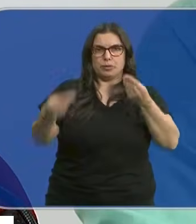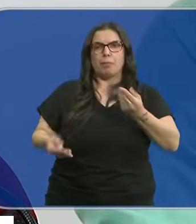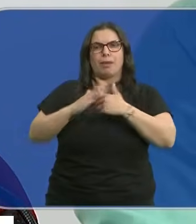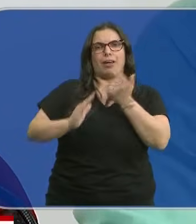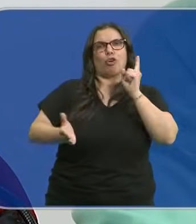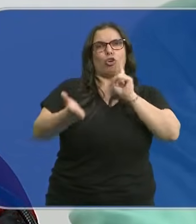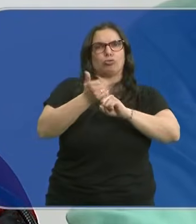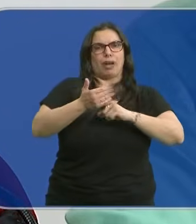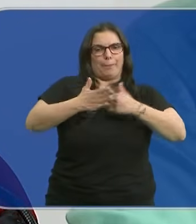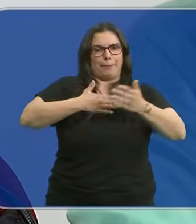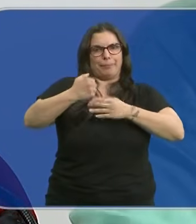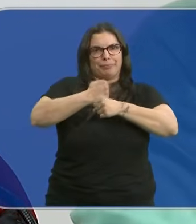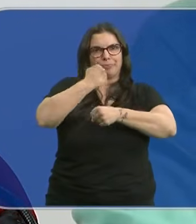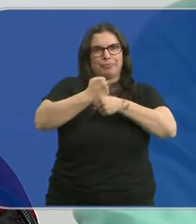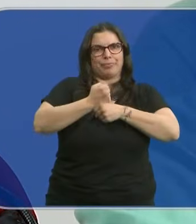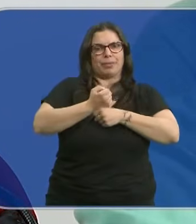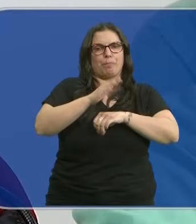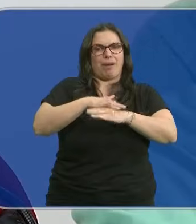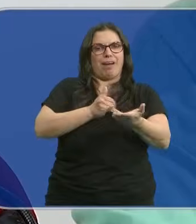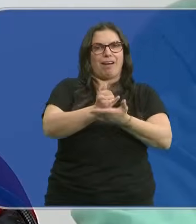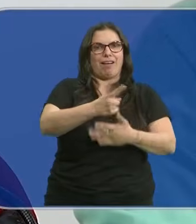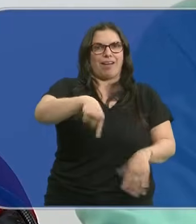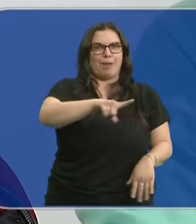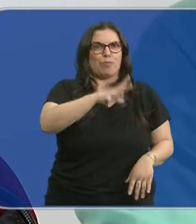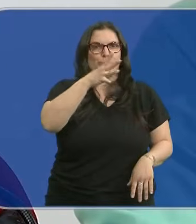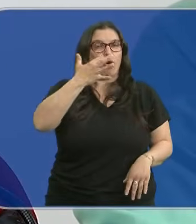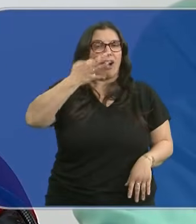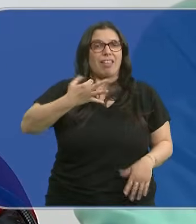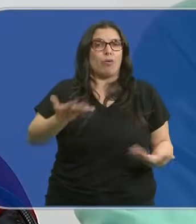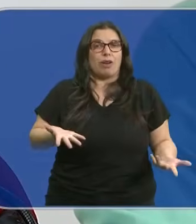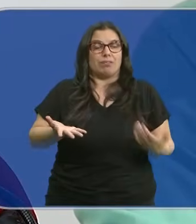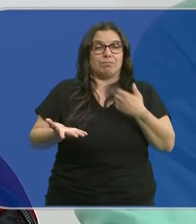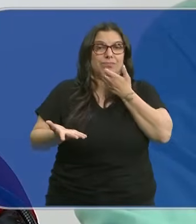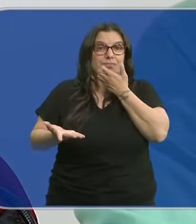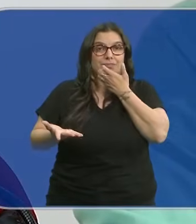de obra en el campo, porque hay una realidad y es